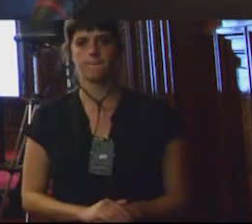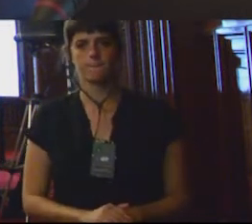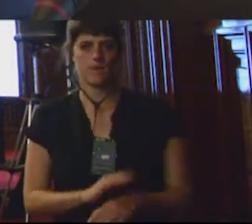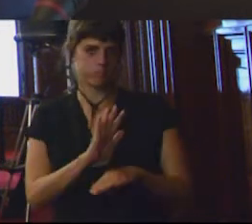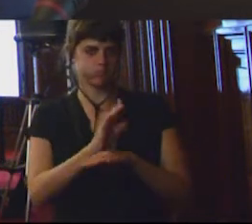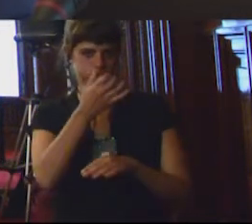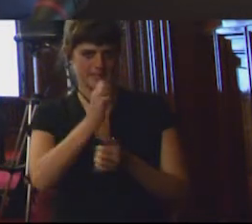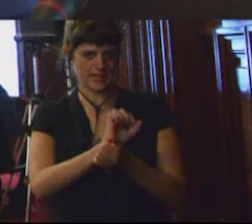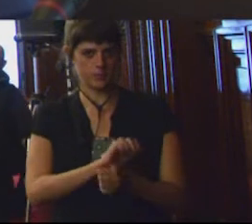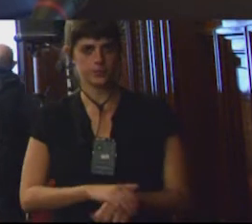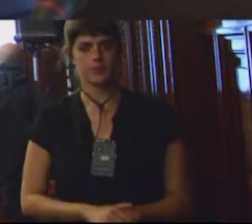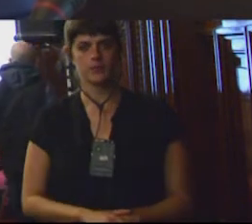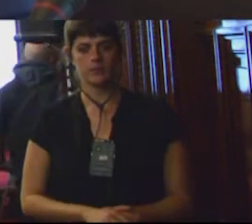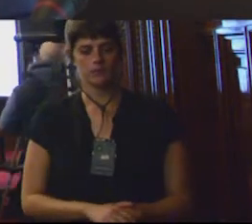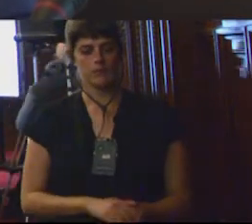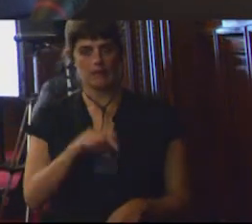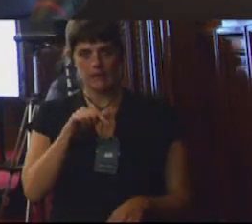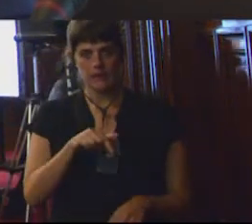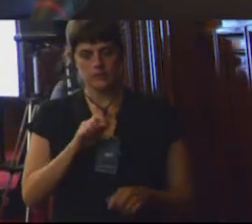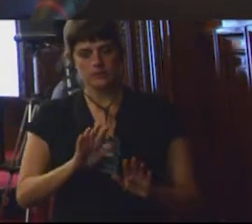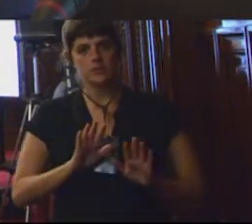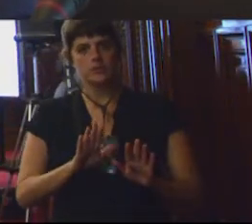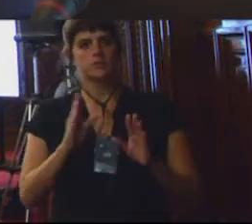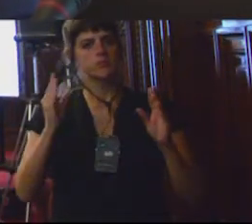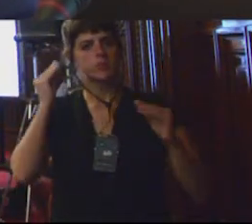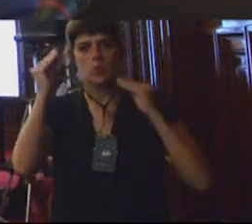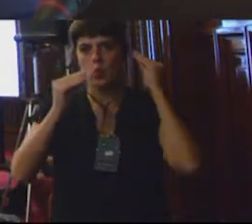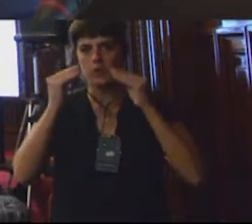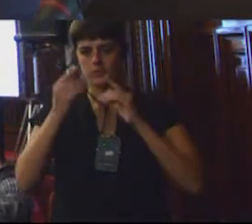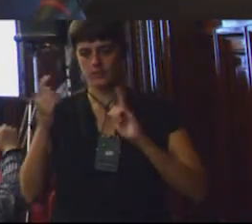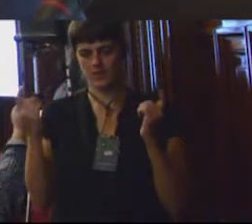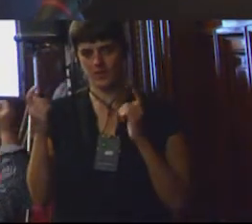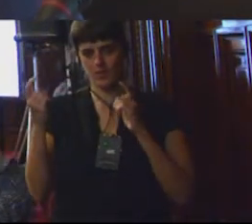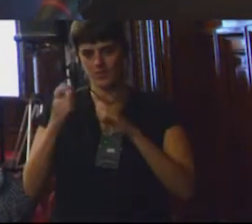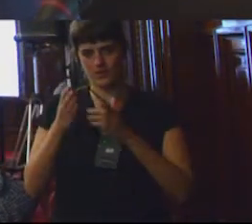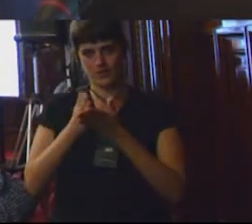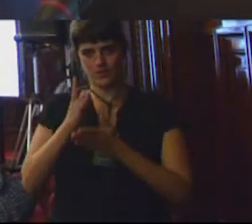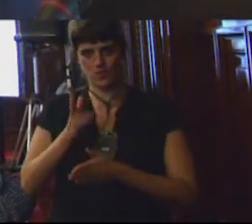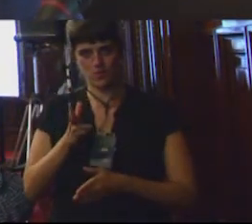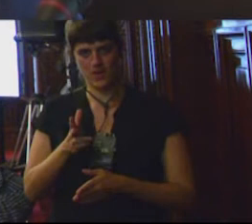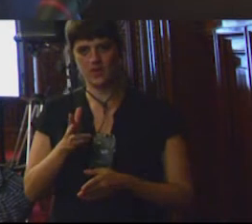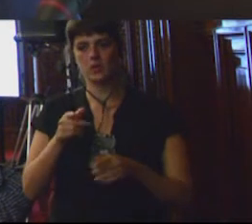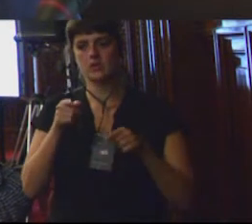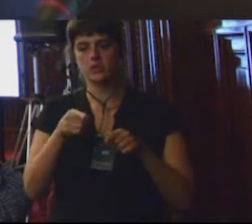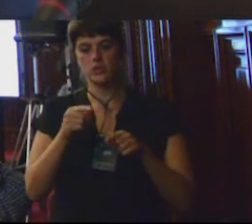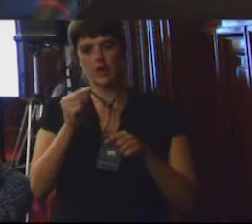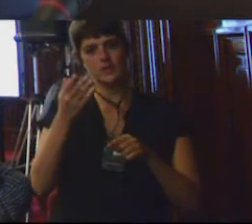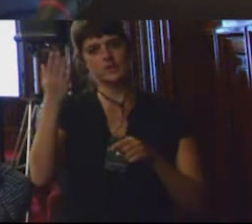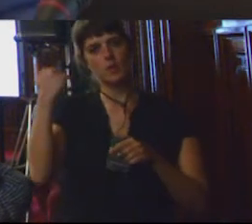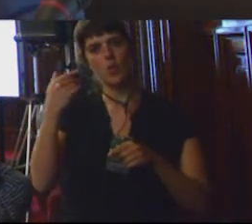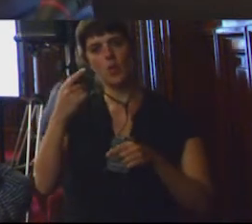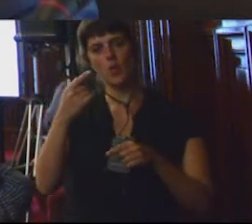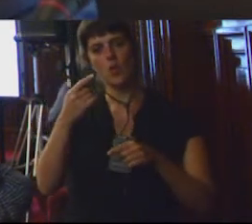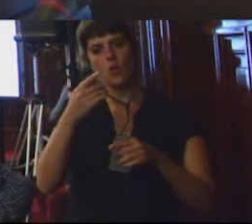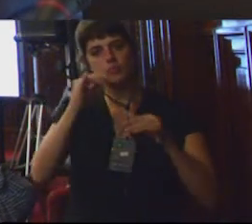representa uma que representa uma preocupação para a comissão que se manifestou recentemente no comunicado